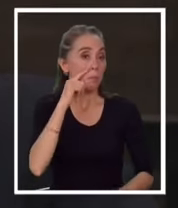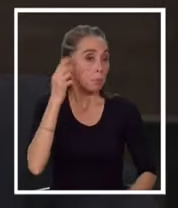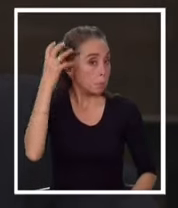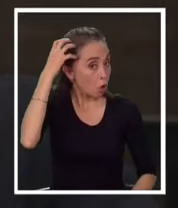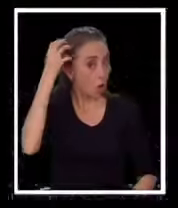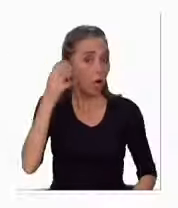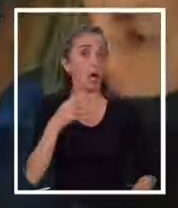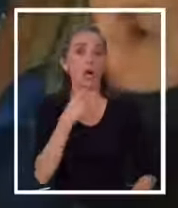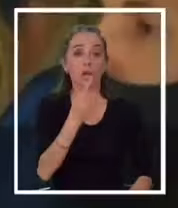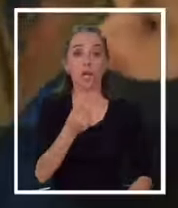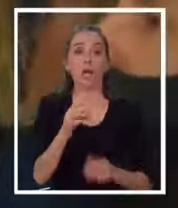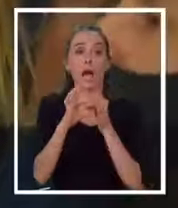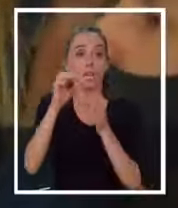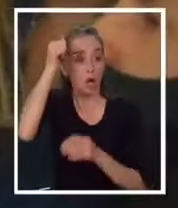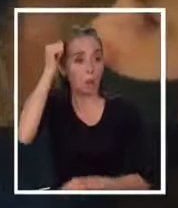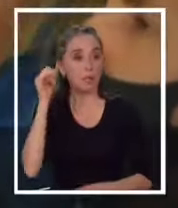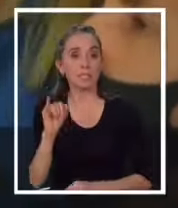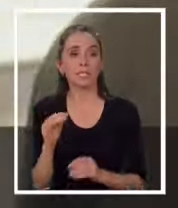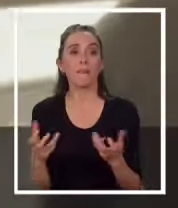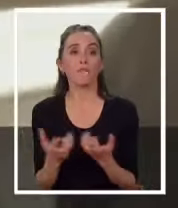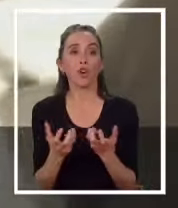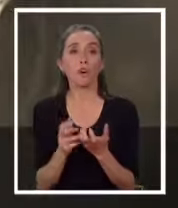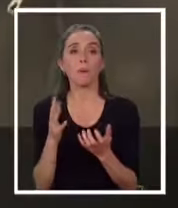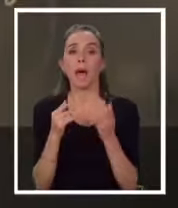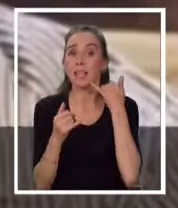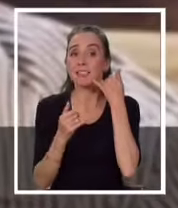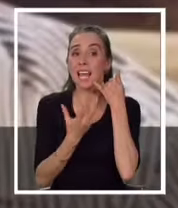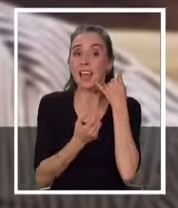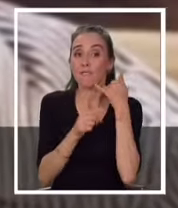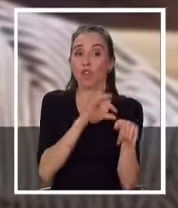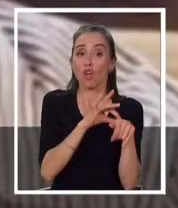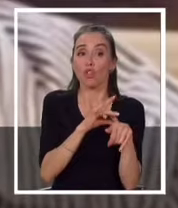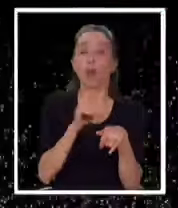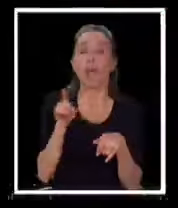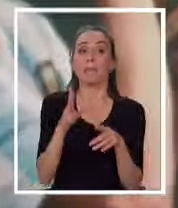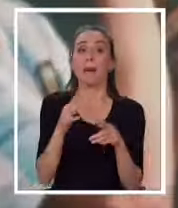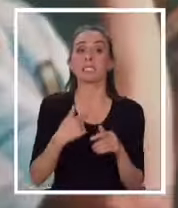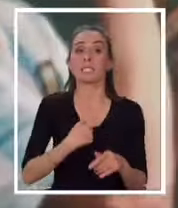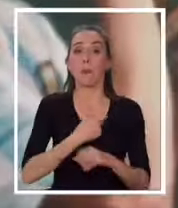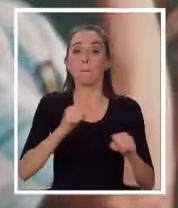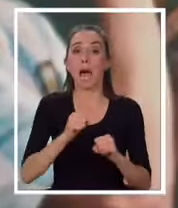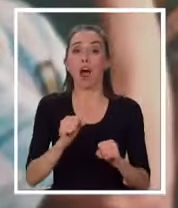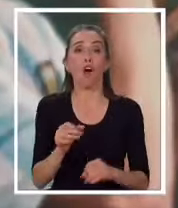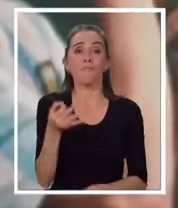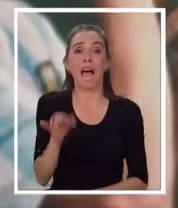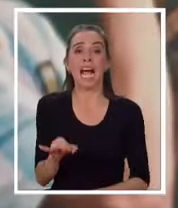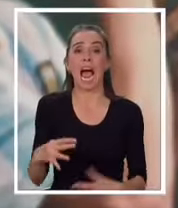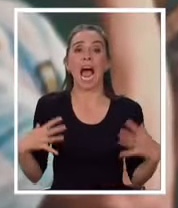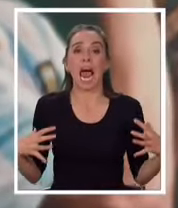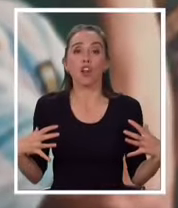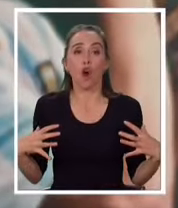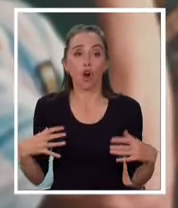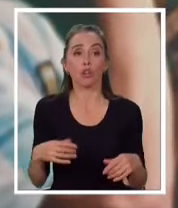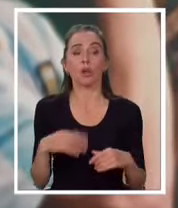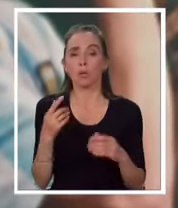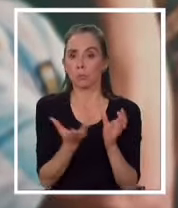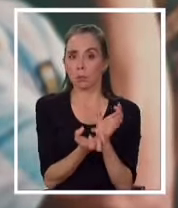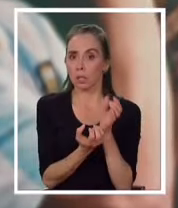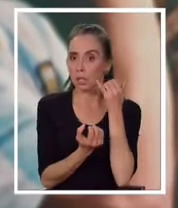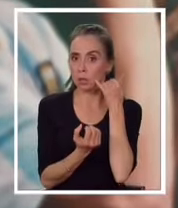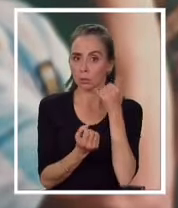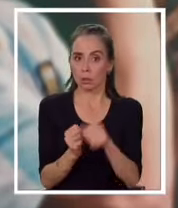agradecí. Sí, boludo. Parece que hizo un paro cardiorrespiratorio, se va a cagar muriendo el gordo. Ahora después, te encontrabas con unas escuchas